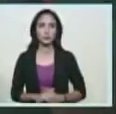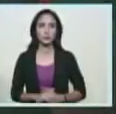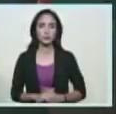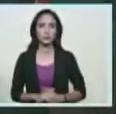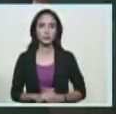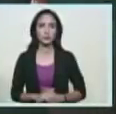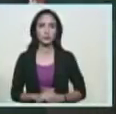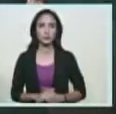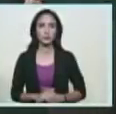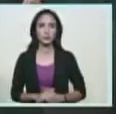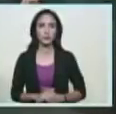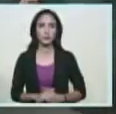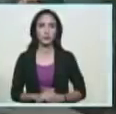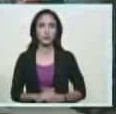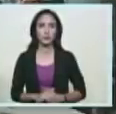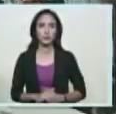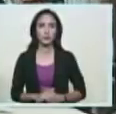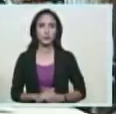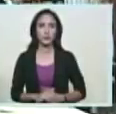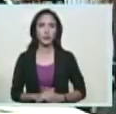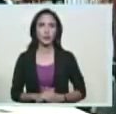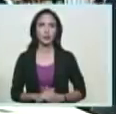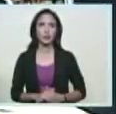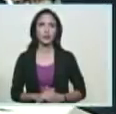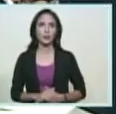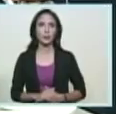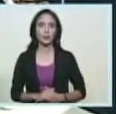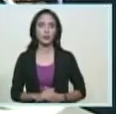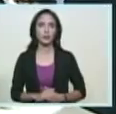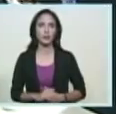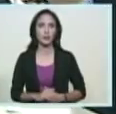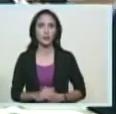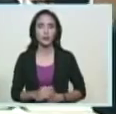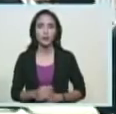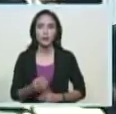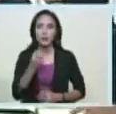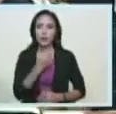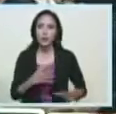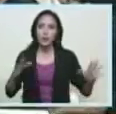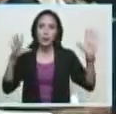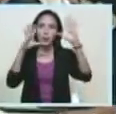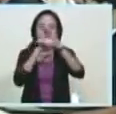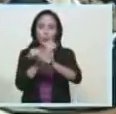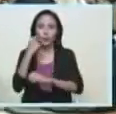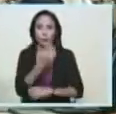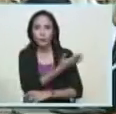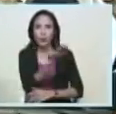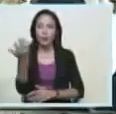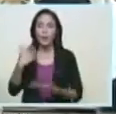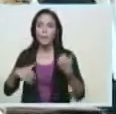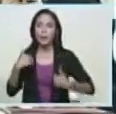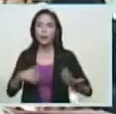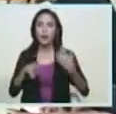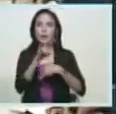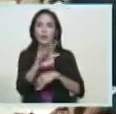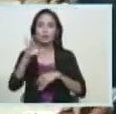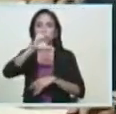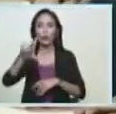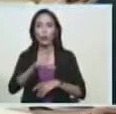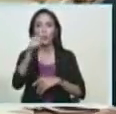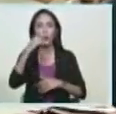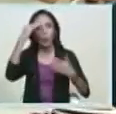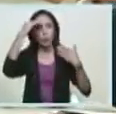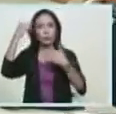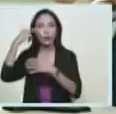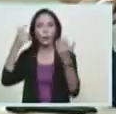buenas noches venezuela miércoles 25 de julio del año 2018 saludos desde acá